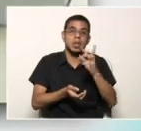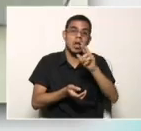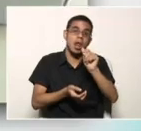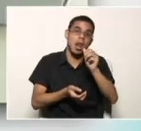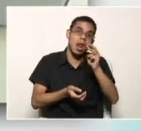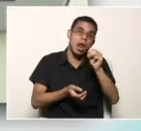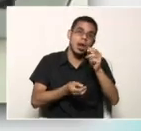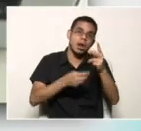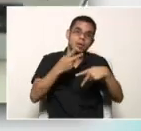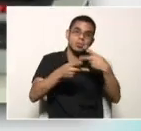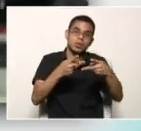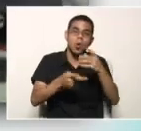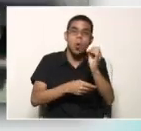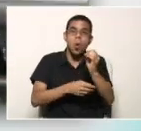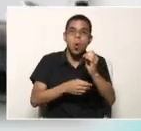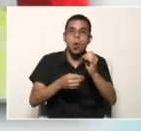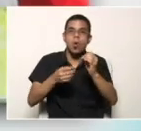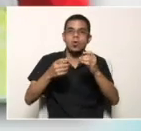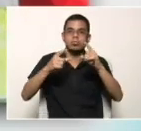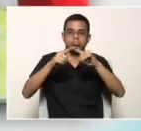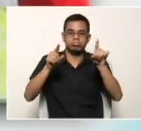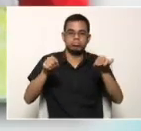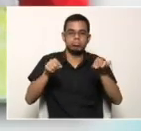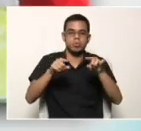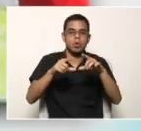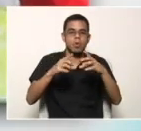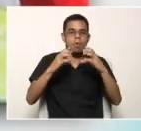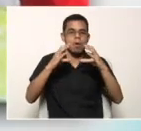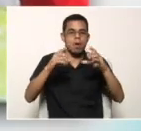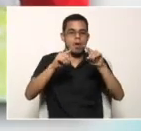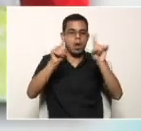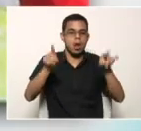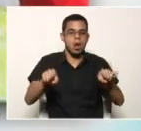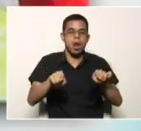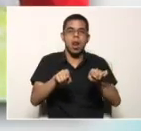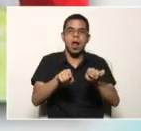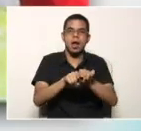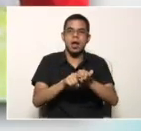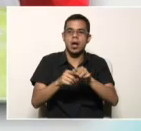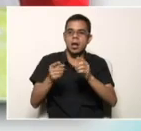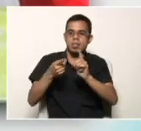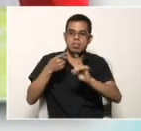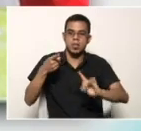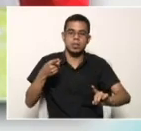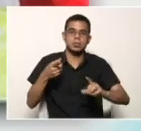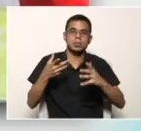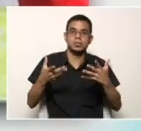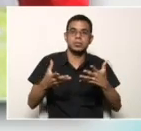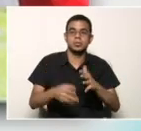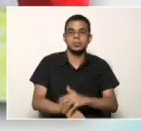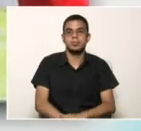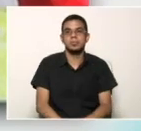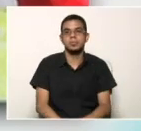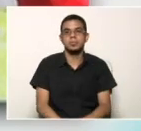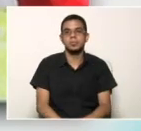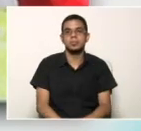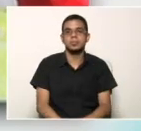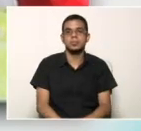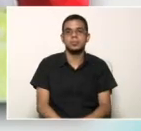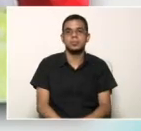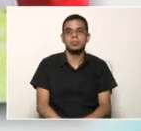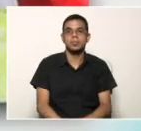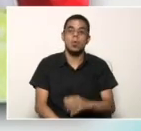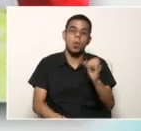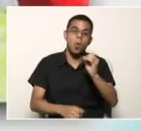la tarjeta madre. Es importante verificar que los conectores estén en buena posición en la tarjeta